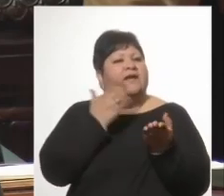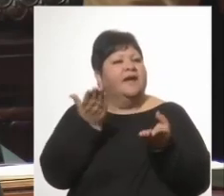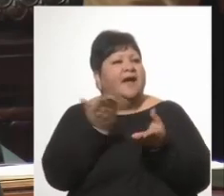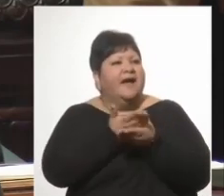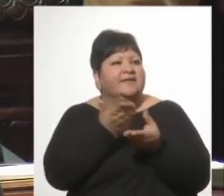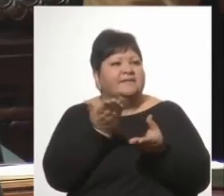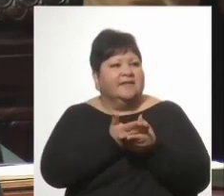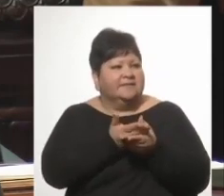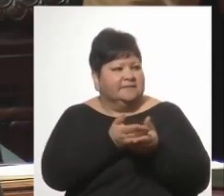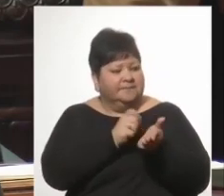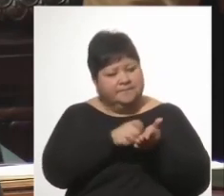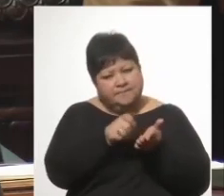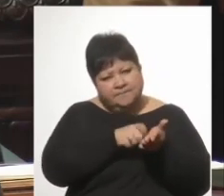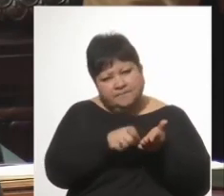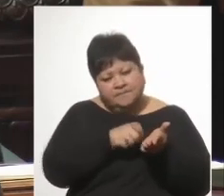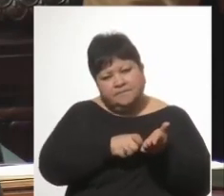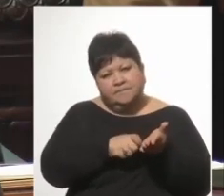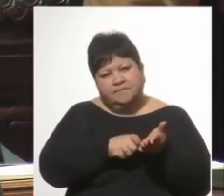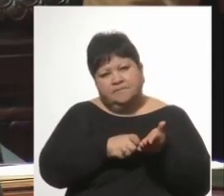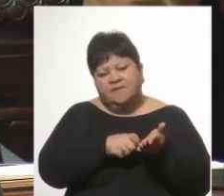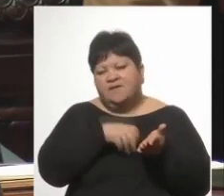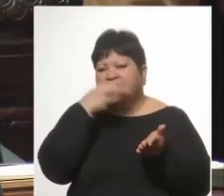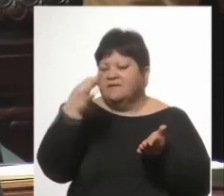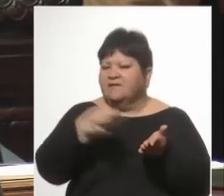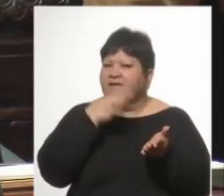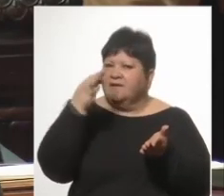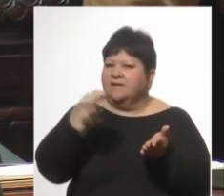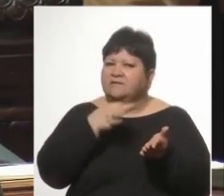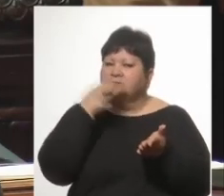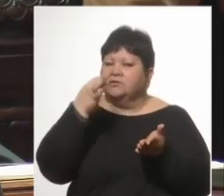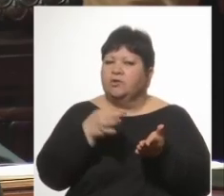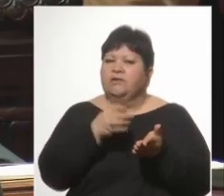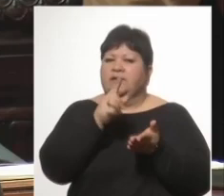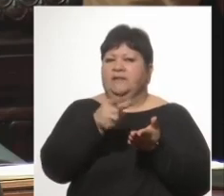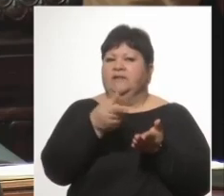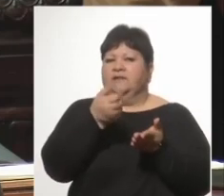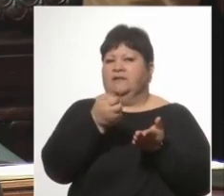con las declaraciones de José Gavazo.